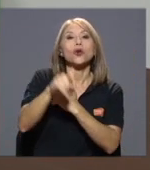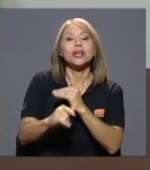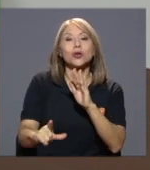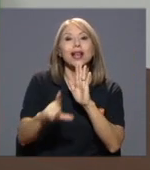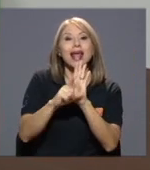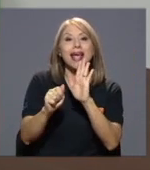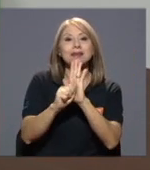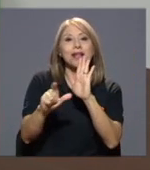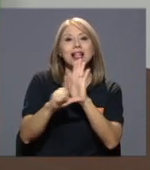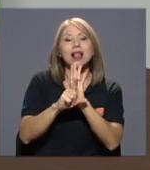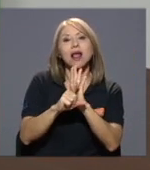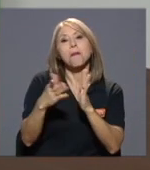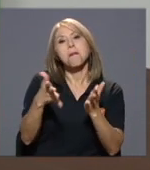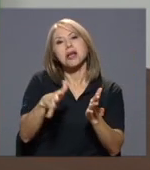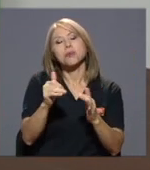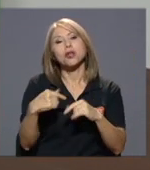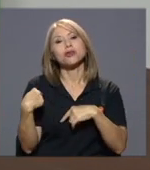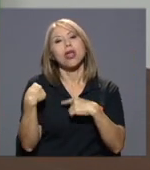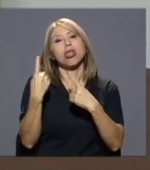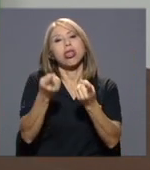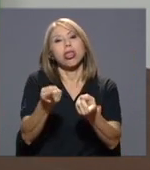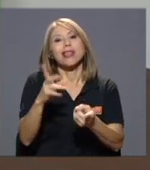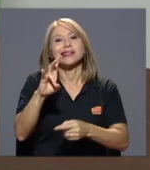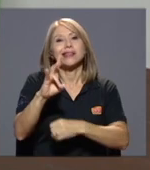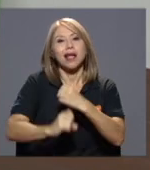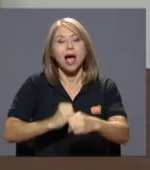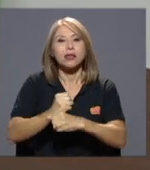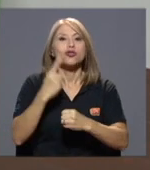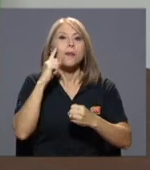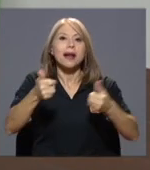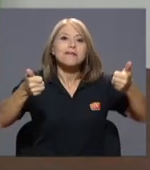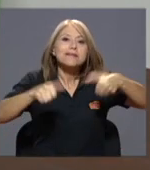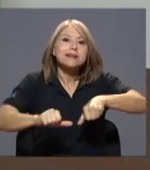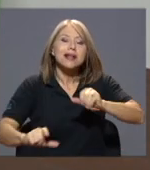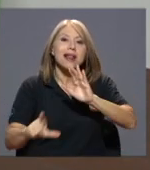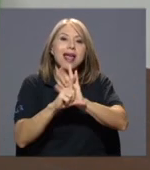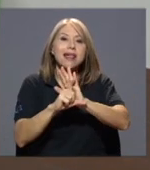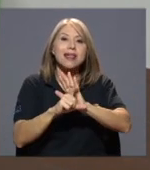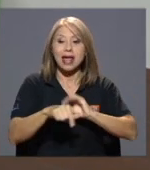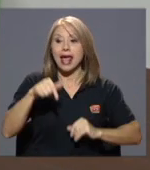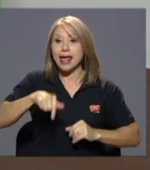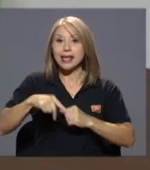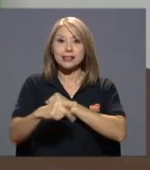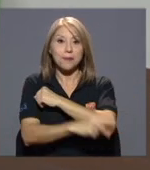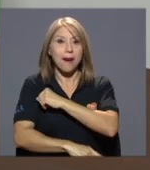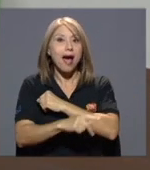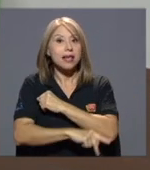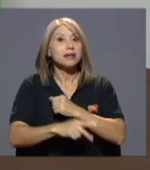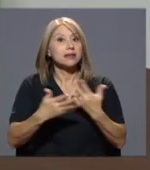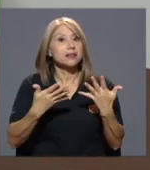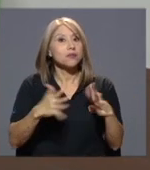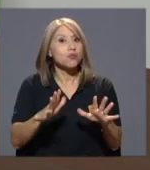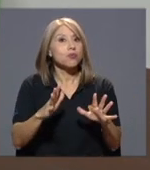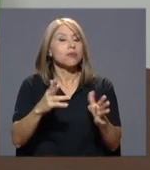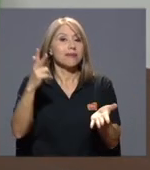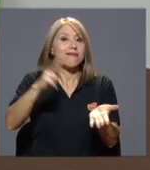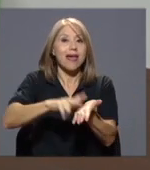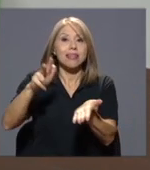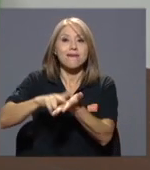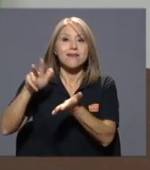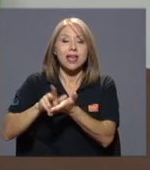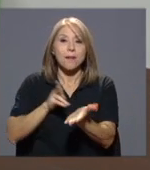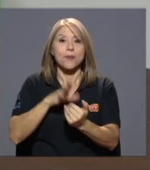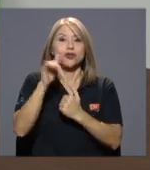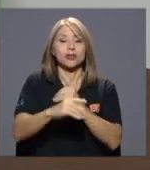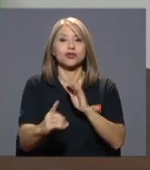dura alrededor de 7 años para ser ley. Y en este país que se ratifican proyectos de derechos humanos. manos, y estamos hablando que eso es lo que tarda